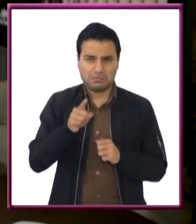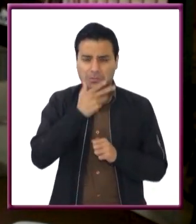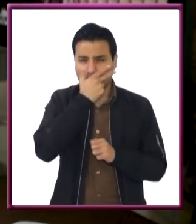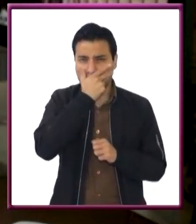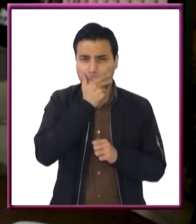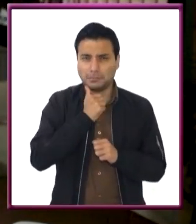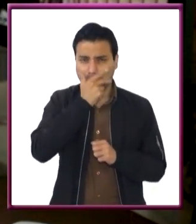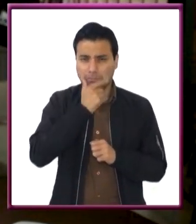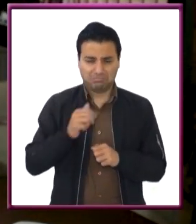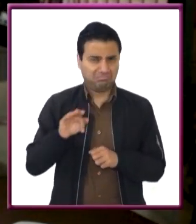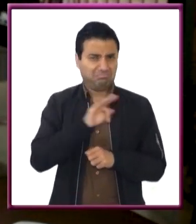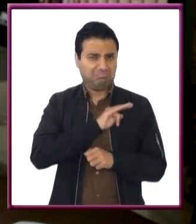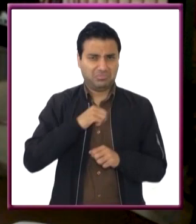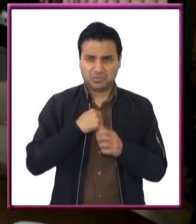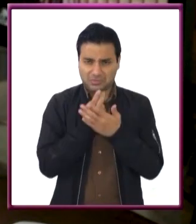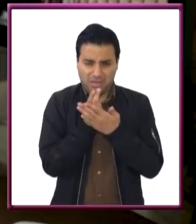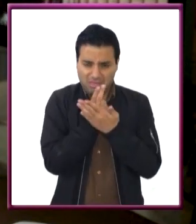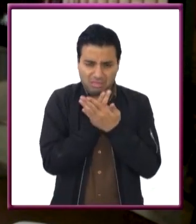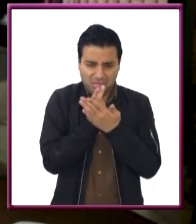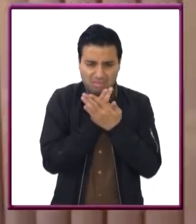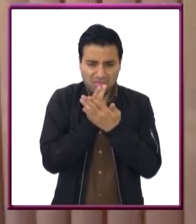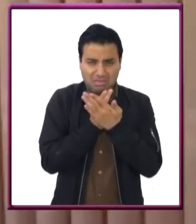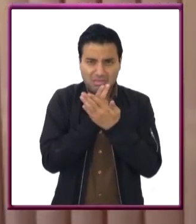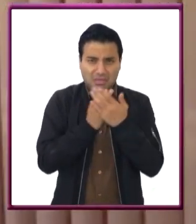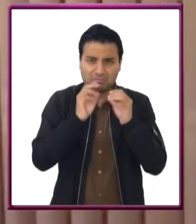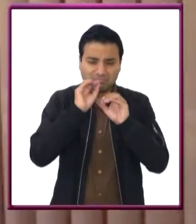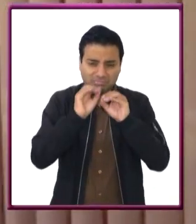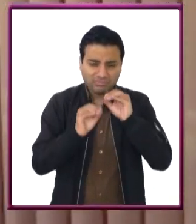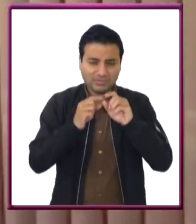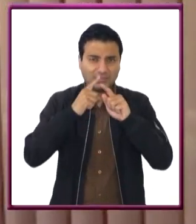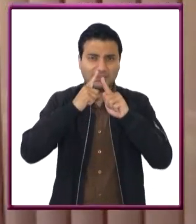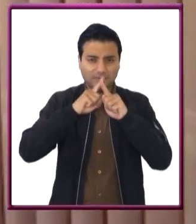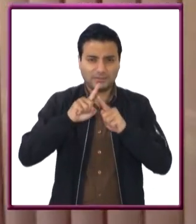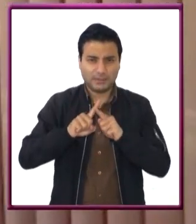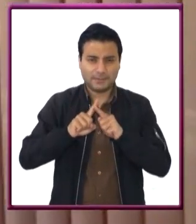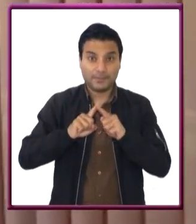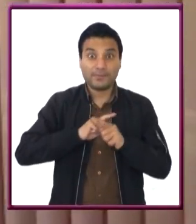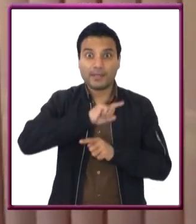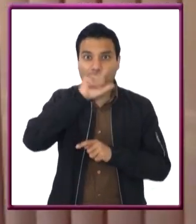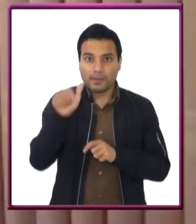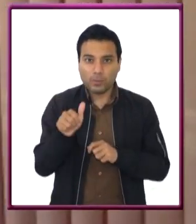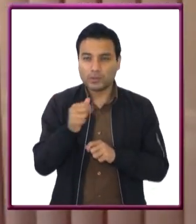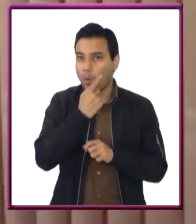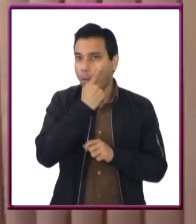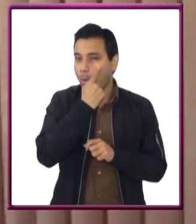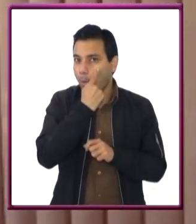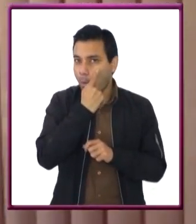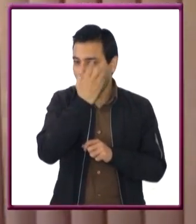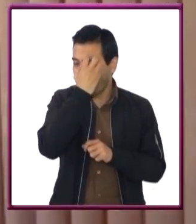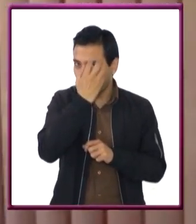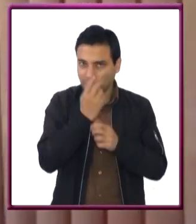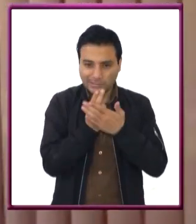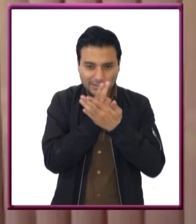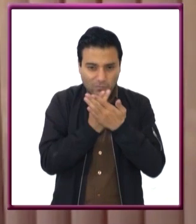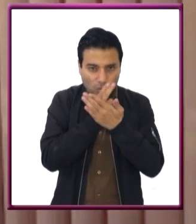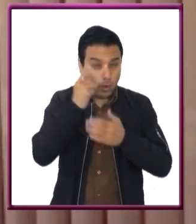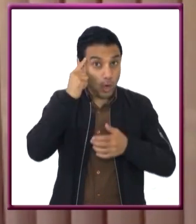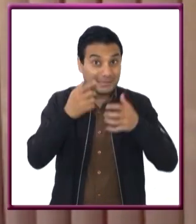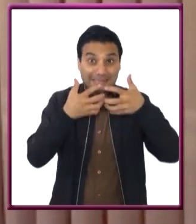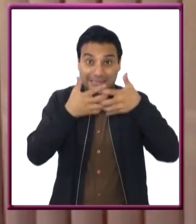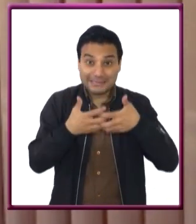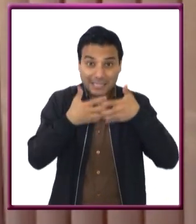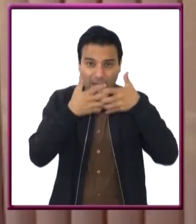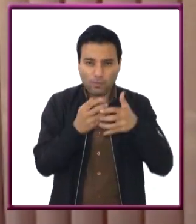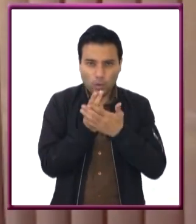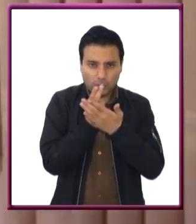tuvo el valor de hacerlo ilegalmente, abrió cuerpos y dibujó el ojo, incluso el